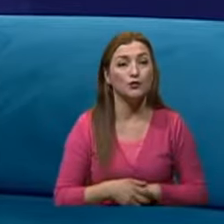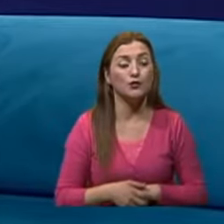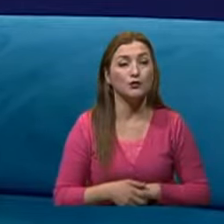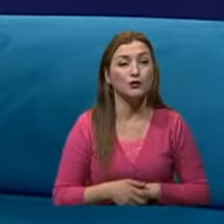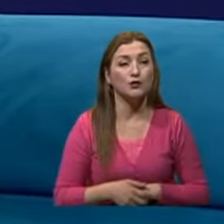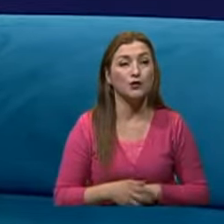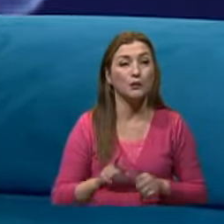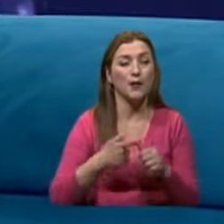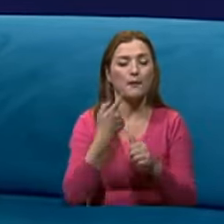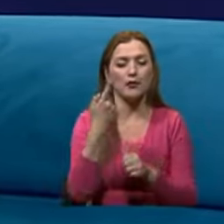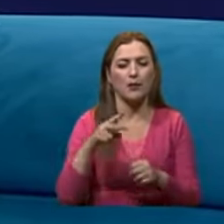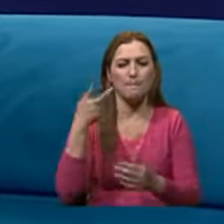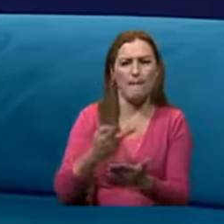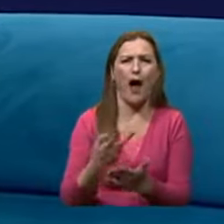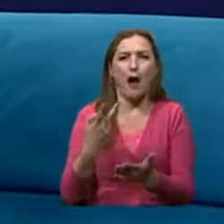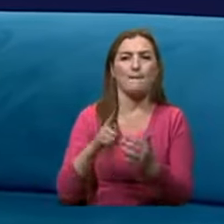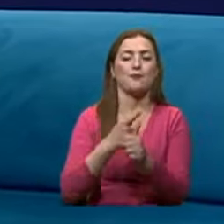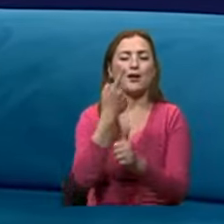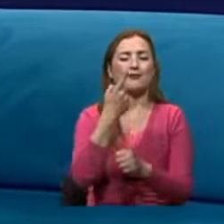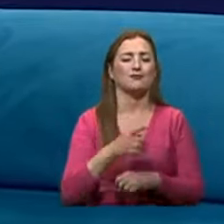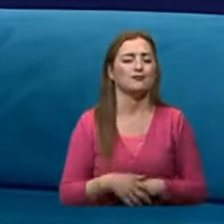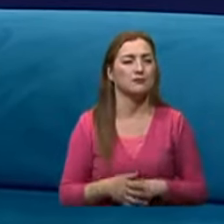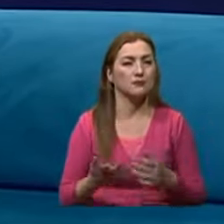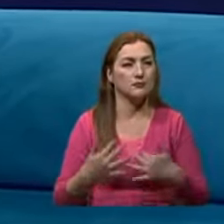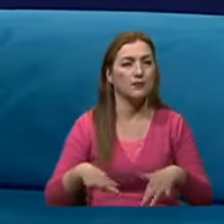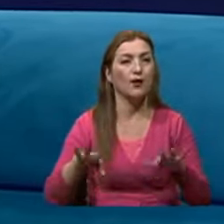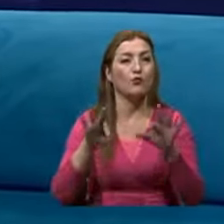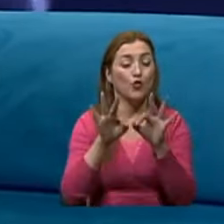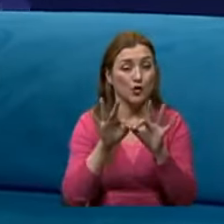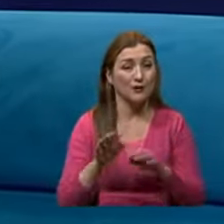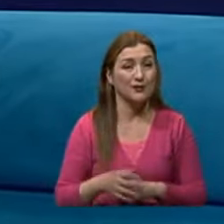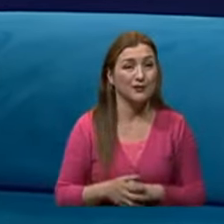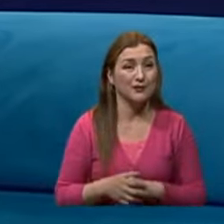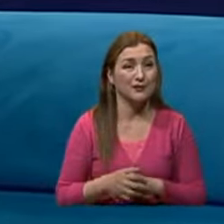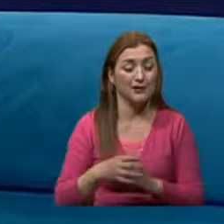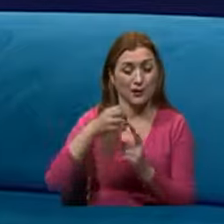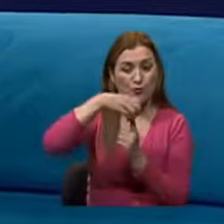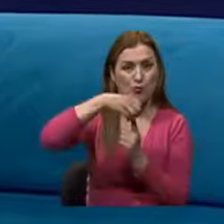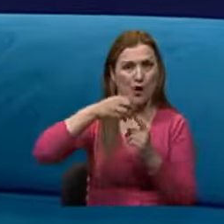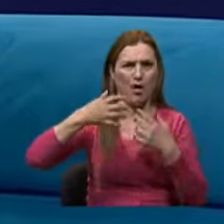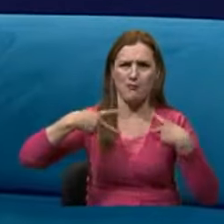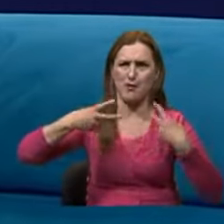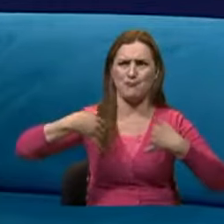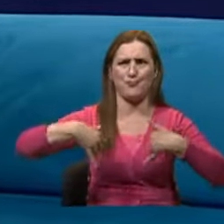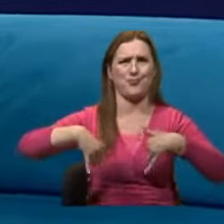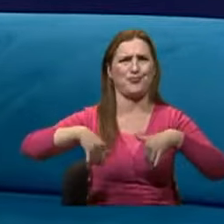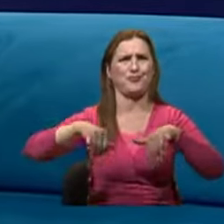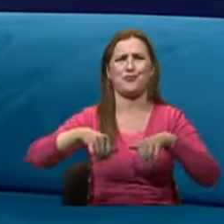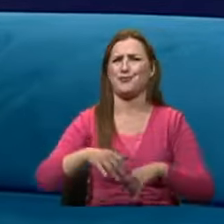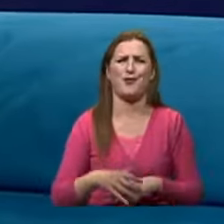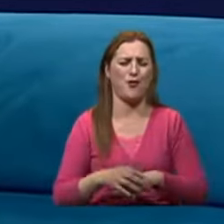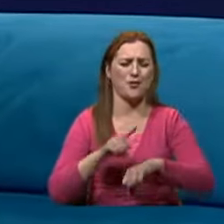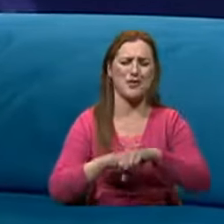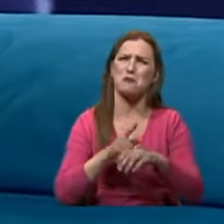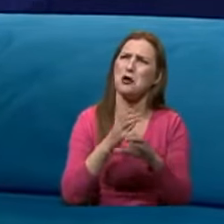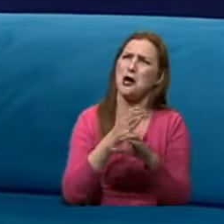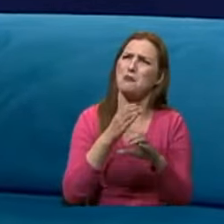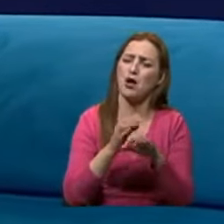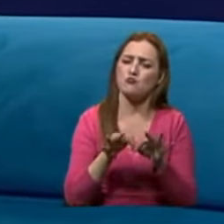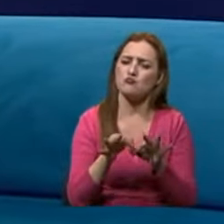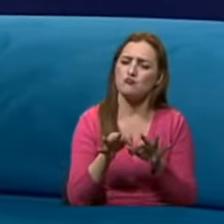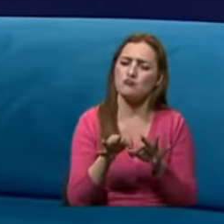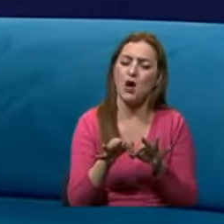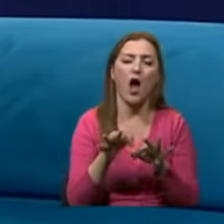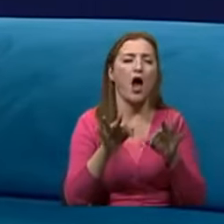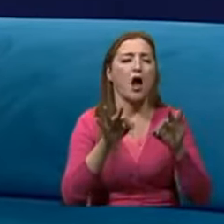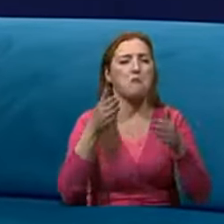en su primer evento. En las prótesis es importante mencionar que no duran para toda la vida. Las prótesis tienen una duración aproximada de entre 10 y 15 años en el